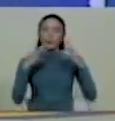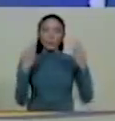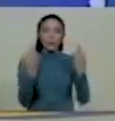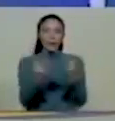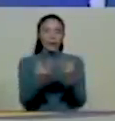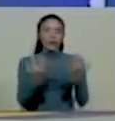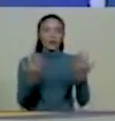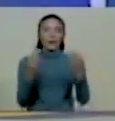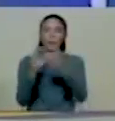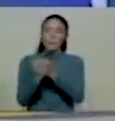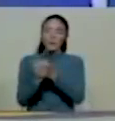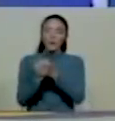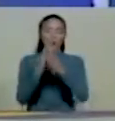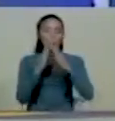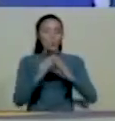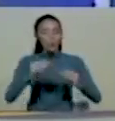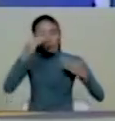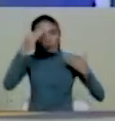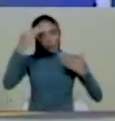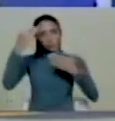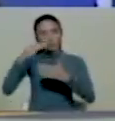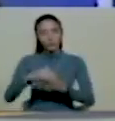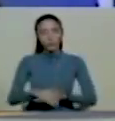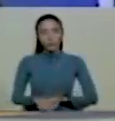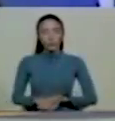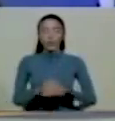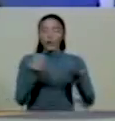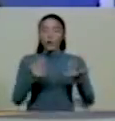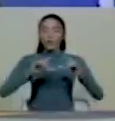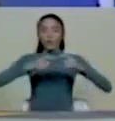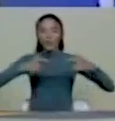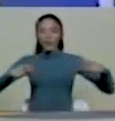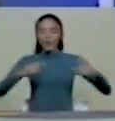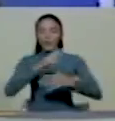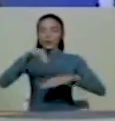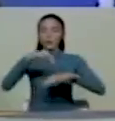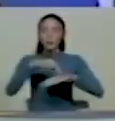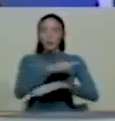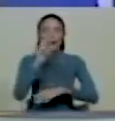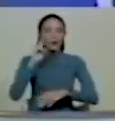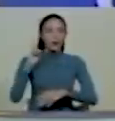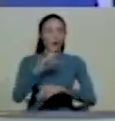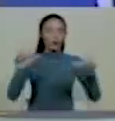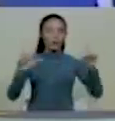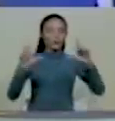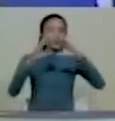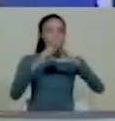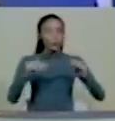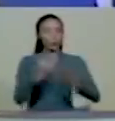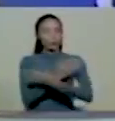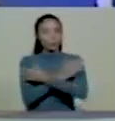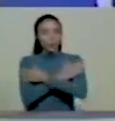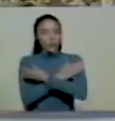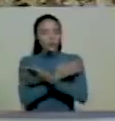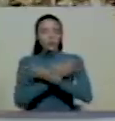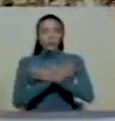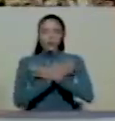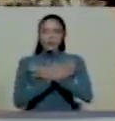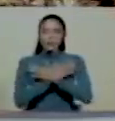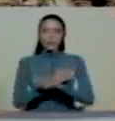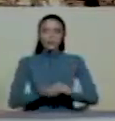familiares, a lo largo y ancho del país, en cadena nacional de radio y televisión. Un abrazo.